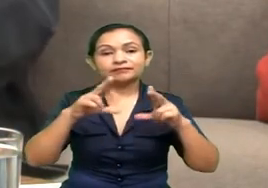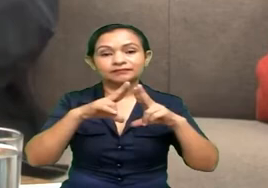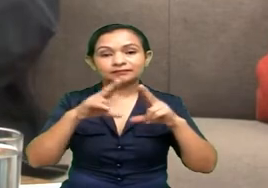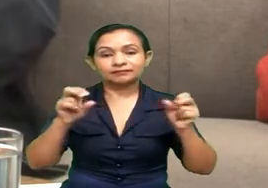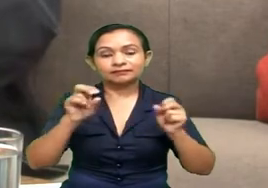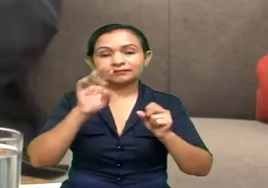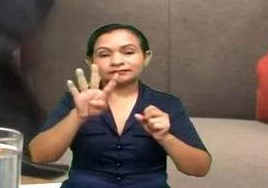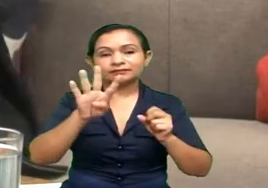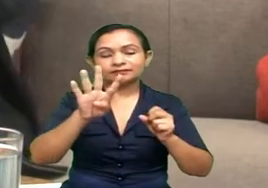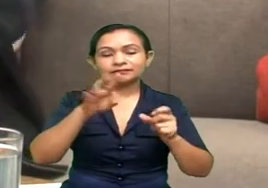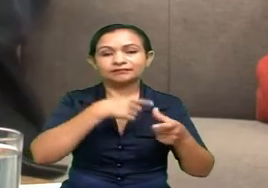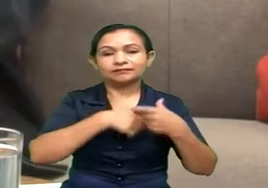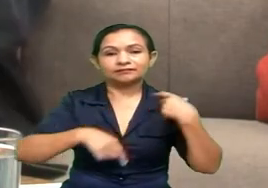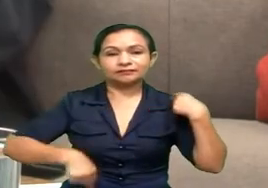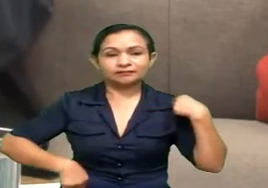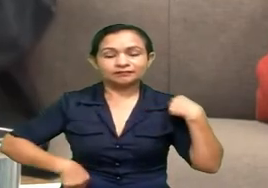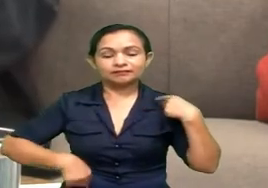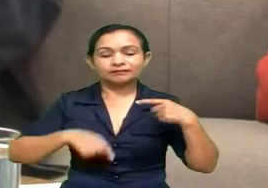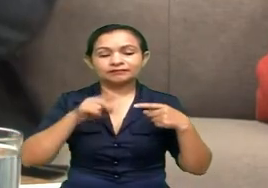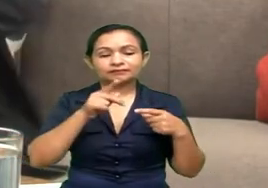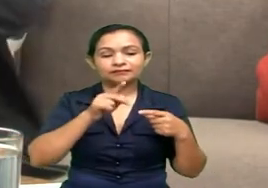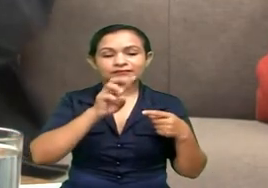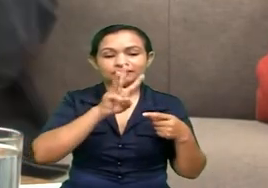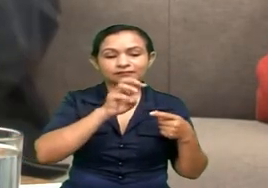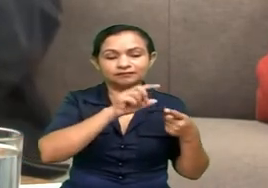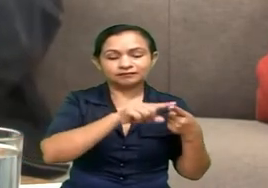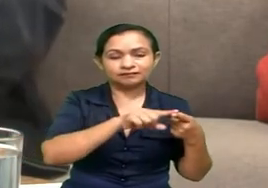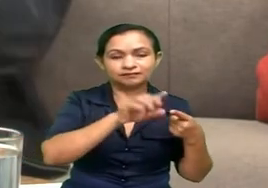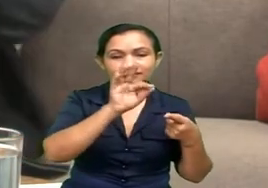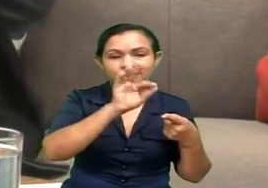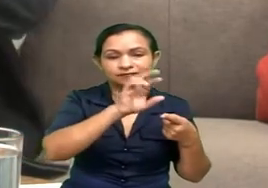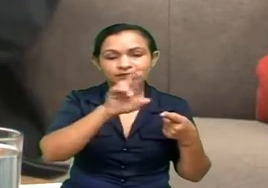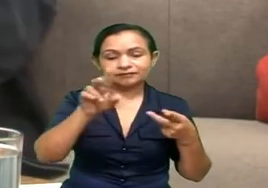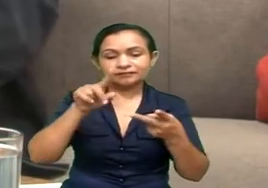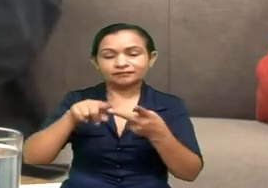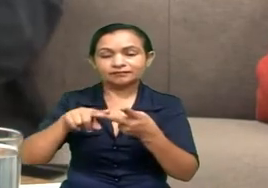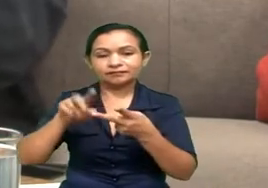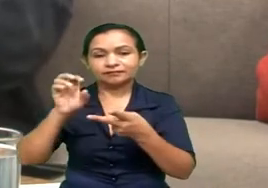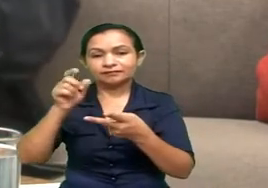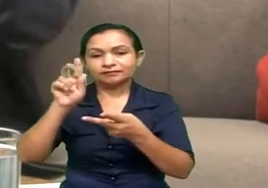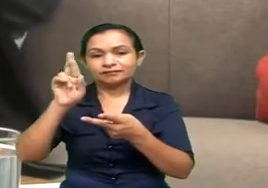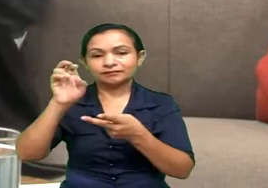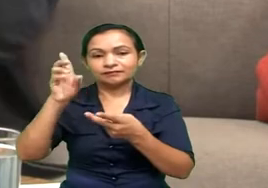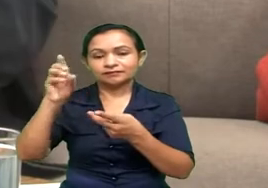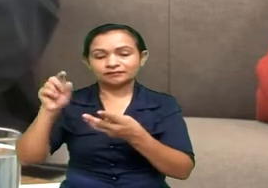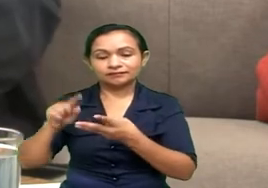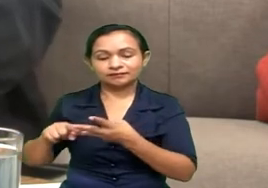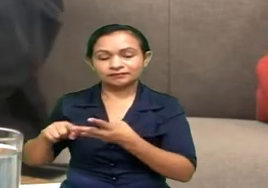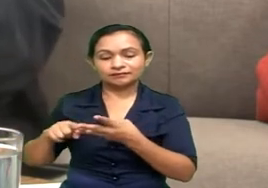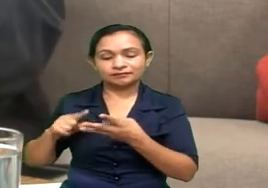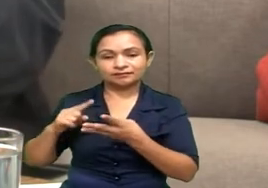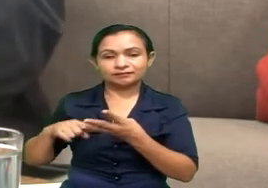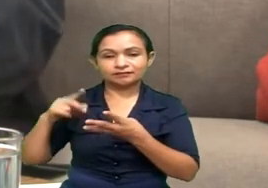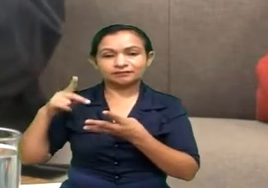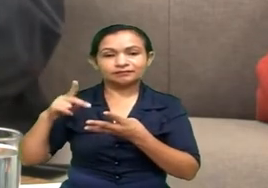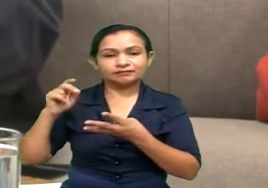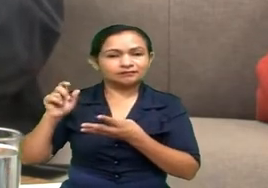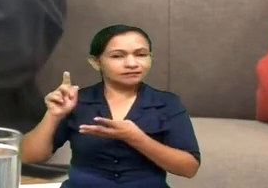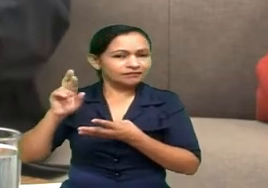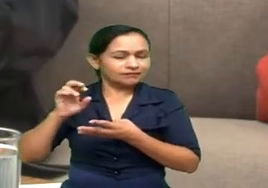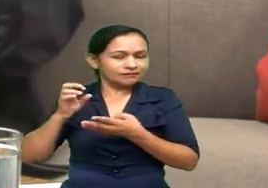cuatro presidentes. Porque está Walker, está Ferrer, sí. Está Estrada y está Patricio